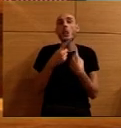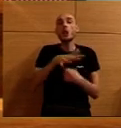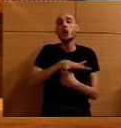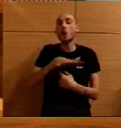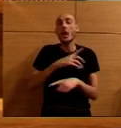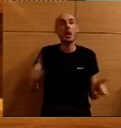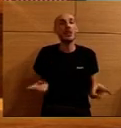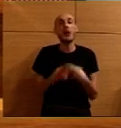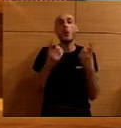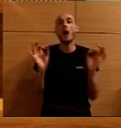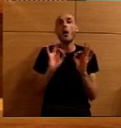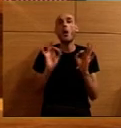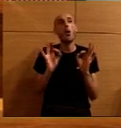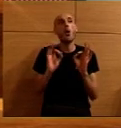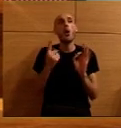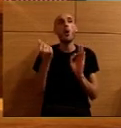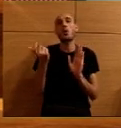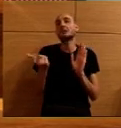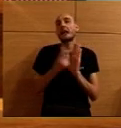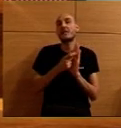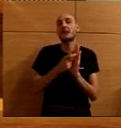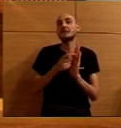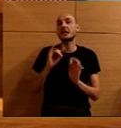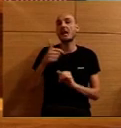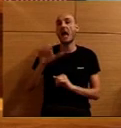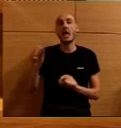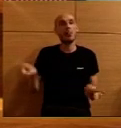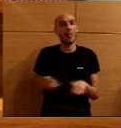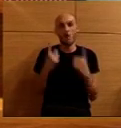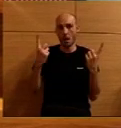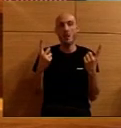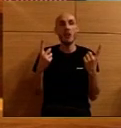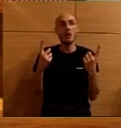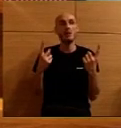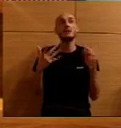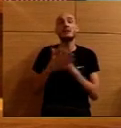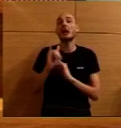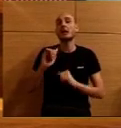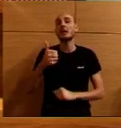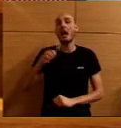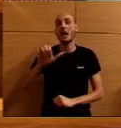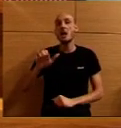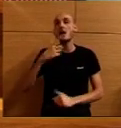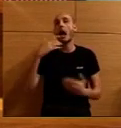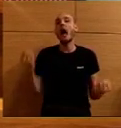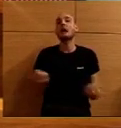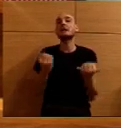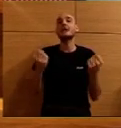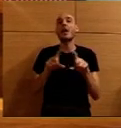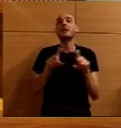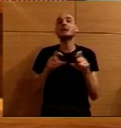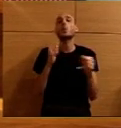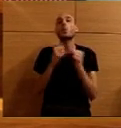se hallen o no especificadas en las tarifas del impuesto. Se consideran, a efectos de este impuesto, actividades empresariales,